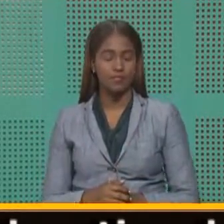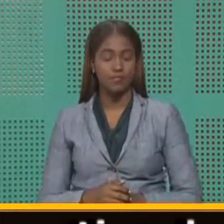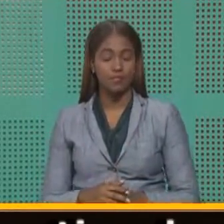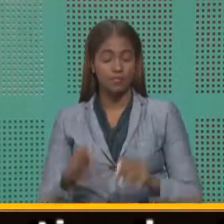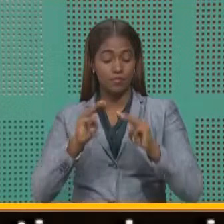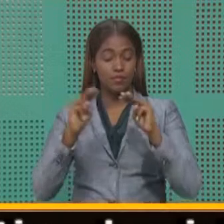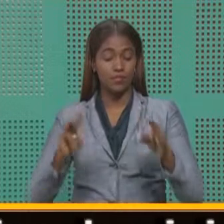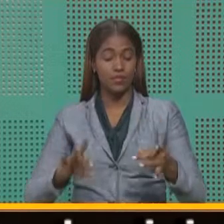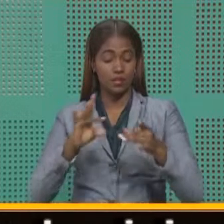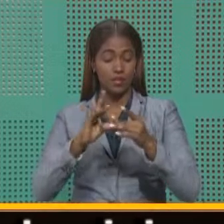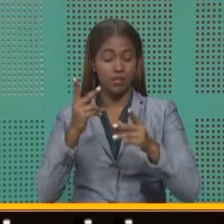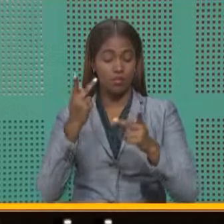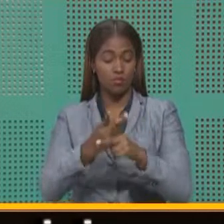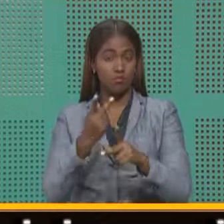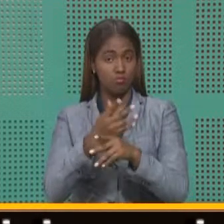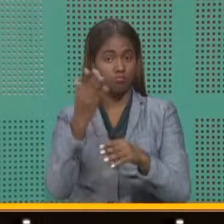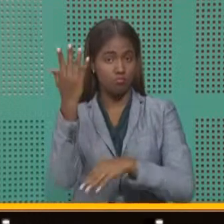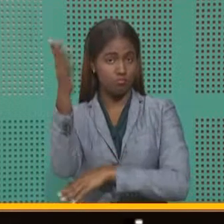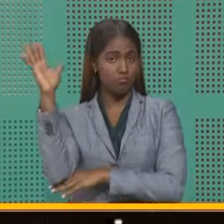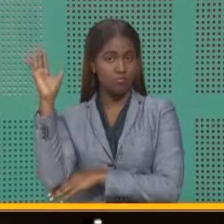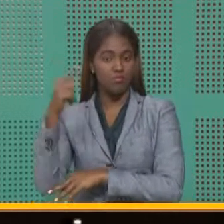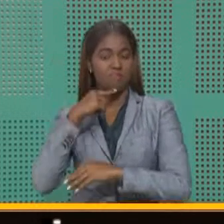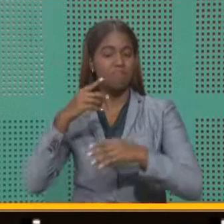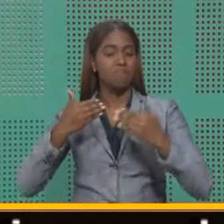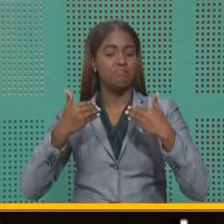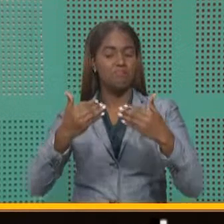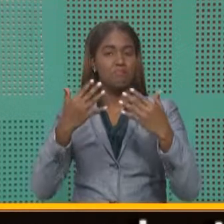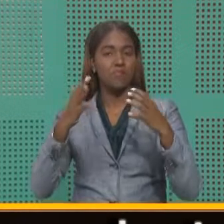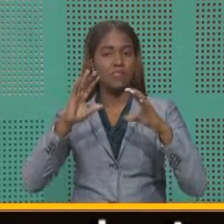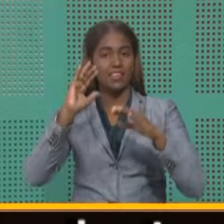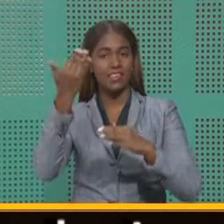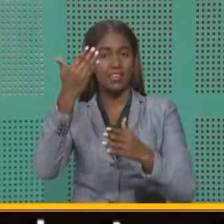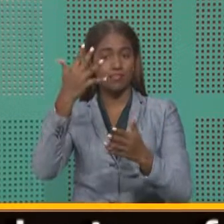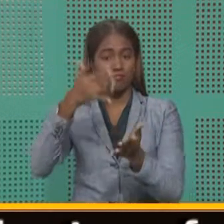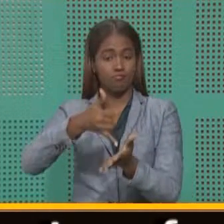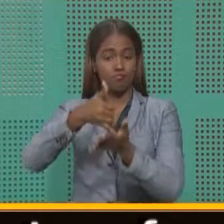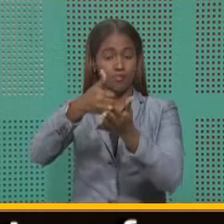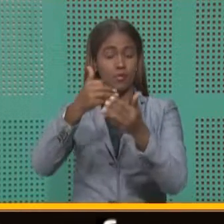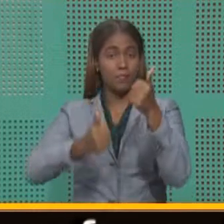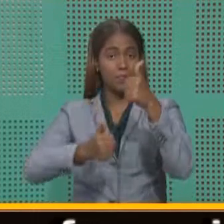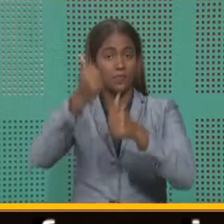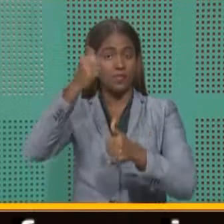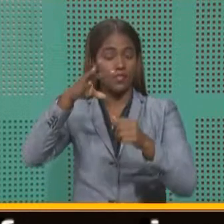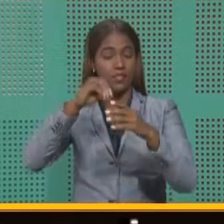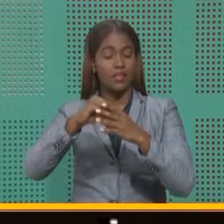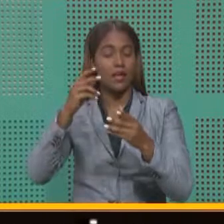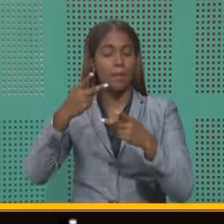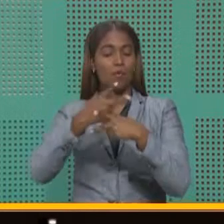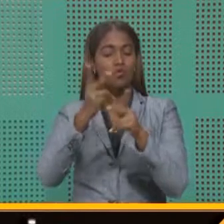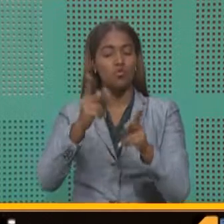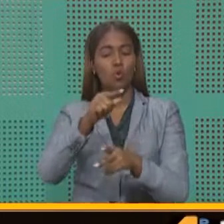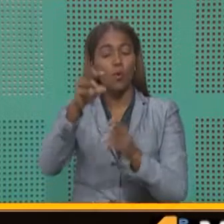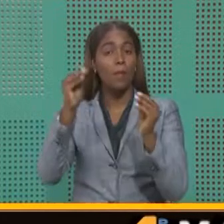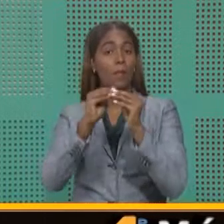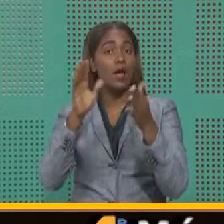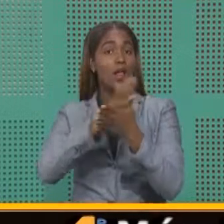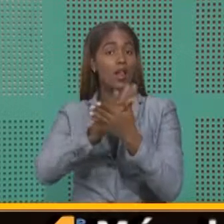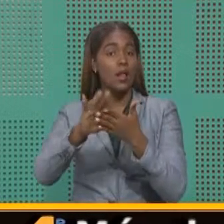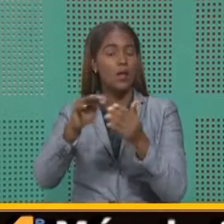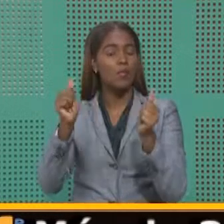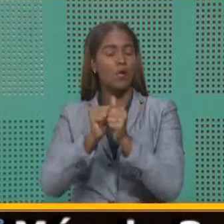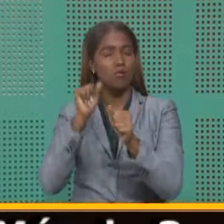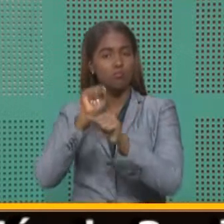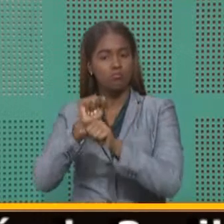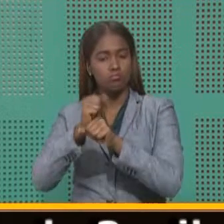ministerio de medio ambiente realizó la quinta edición del premio nacional a la producción más limpia una estrategia de